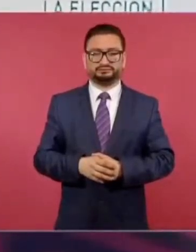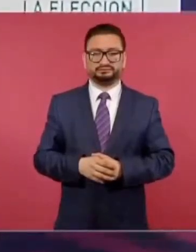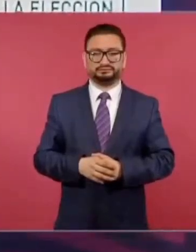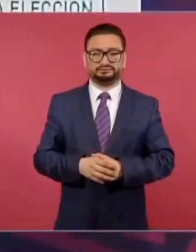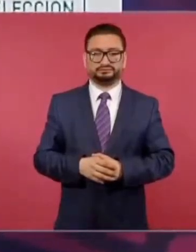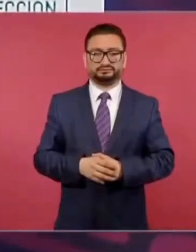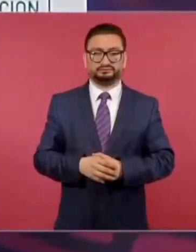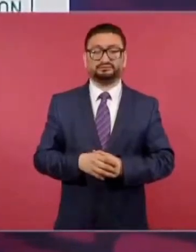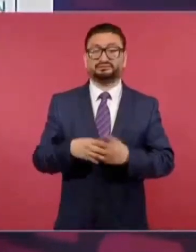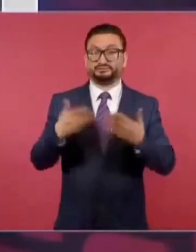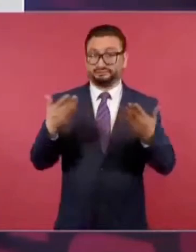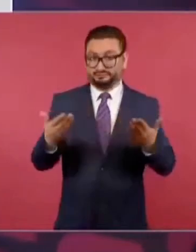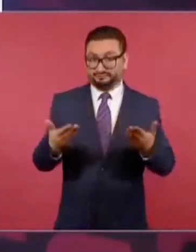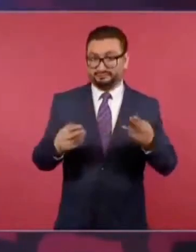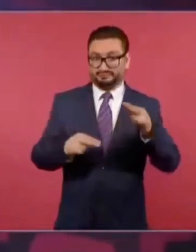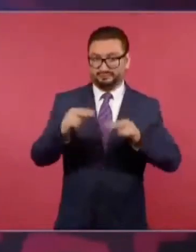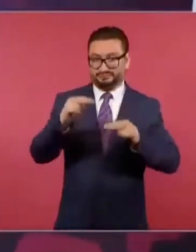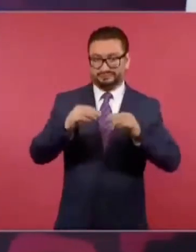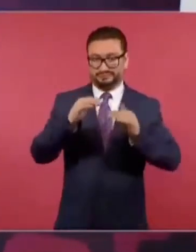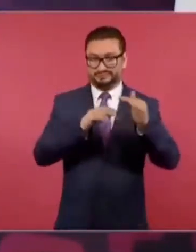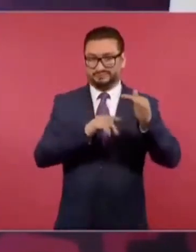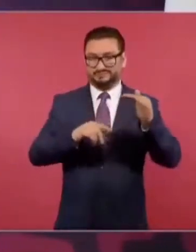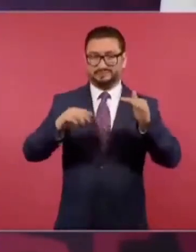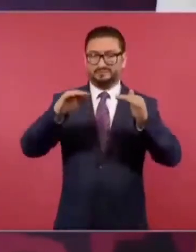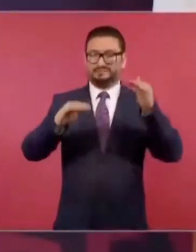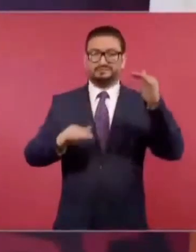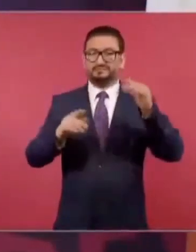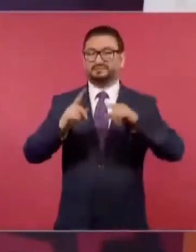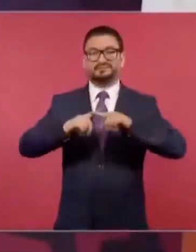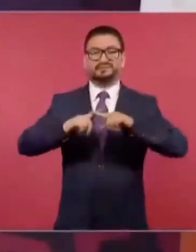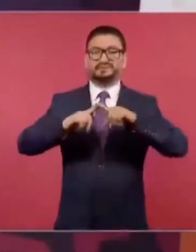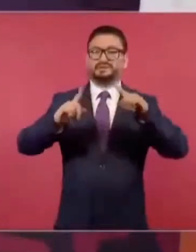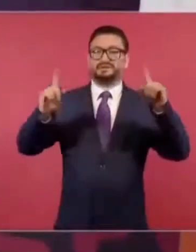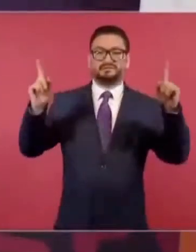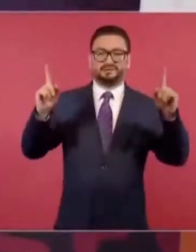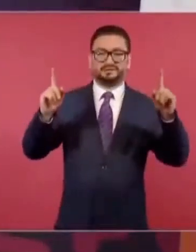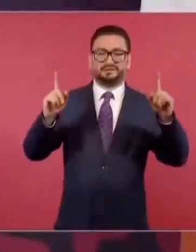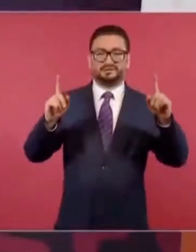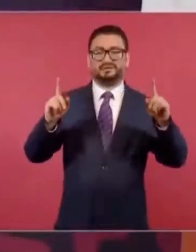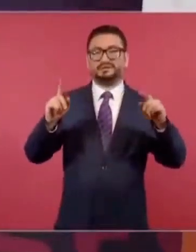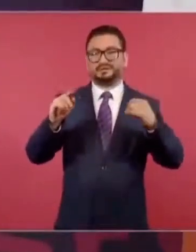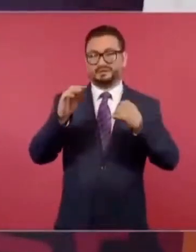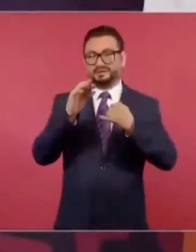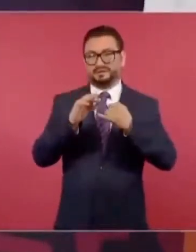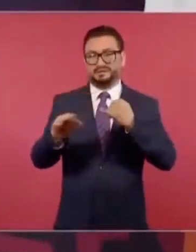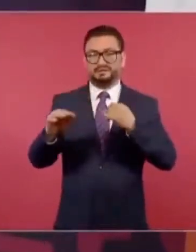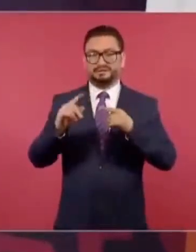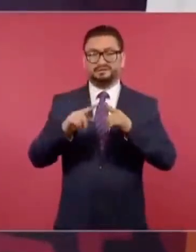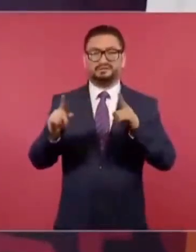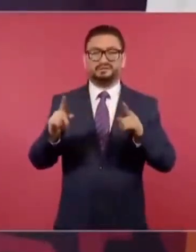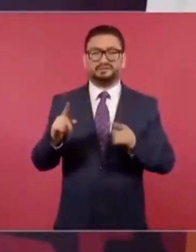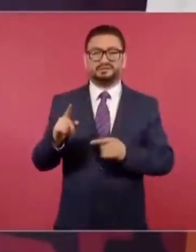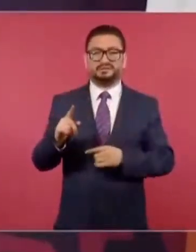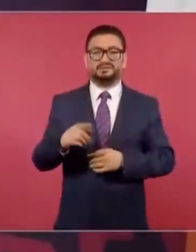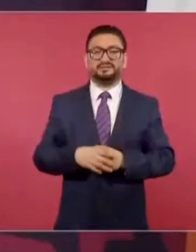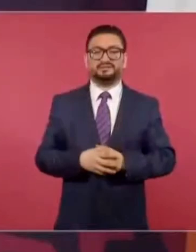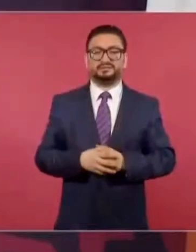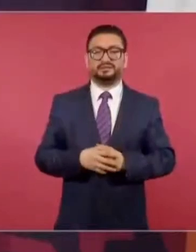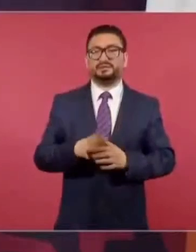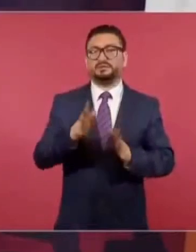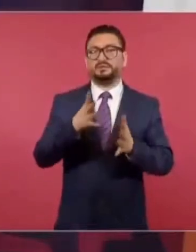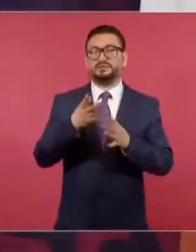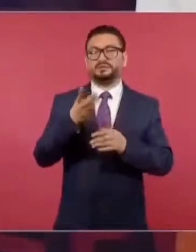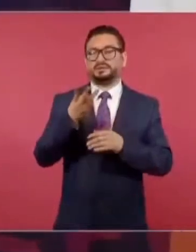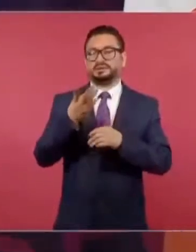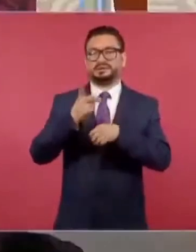no sucede así, la diferencia es de otro tipo al final. Y entonces a los 3